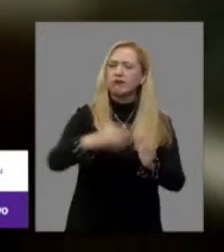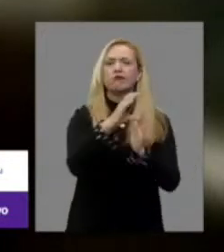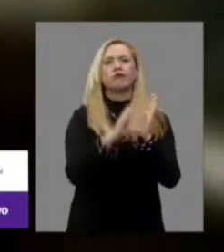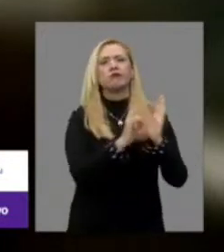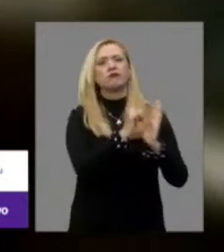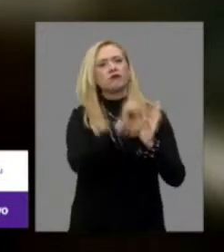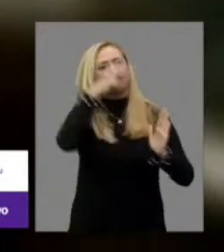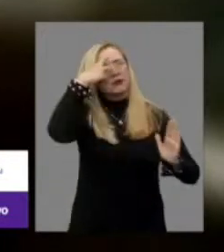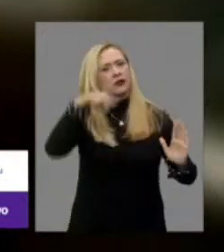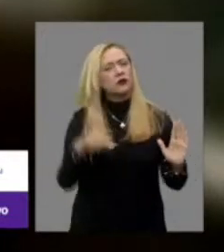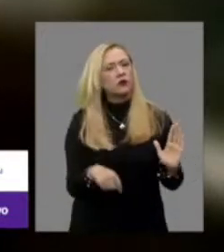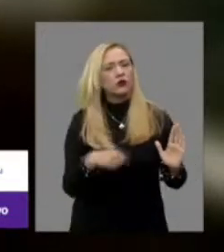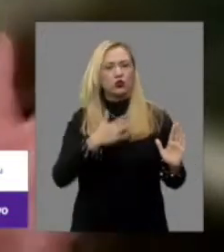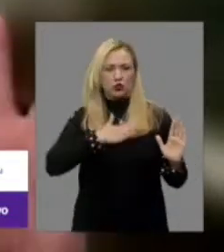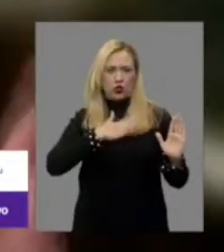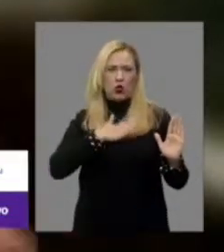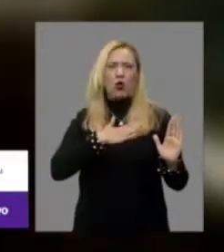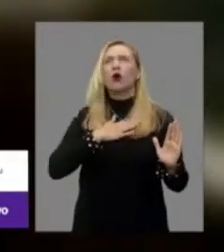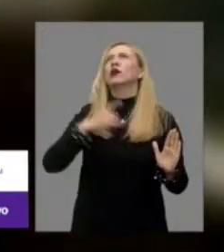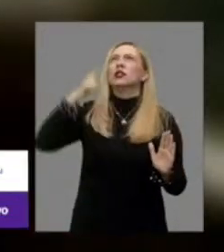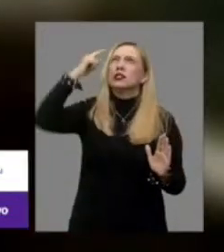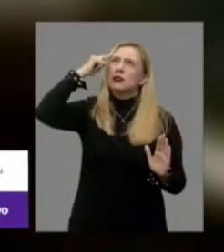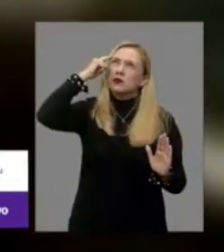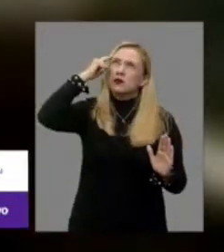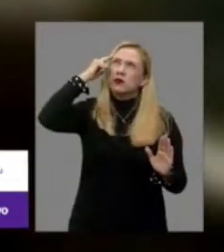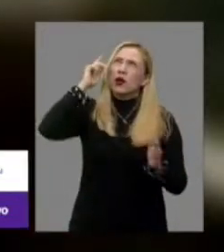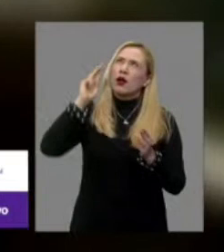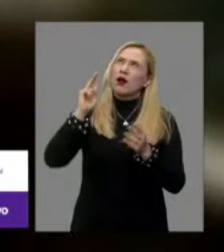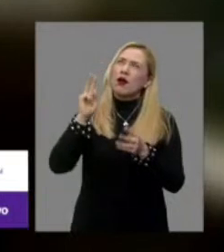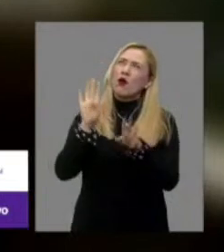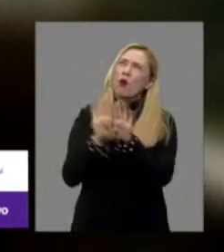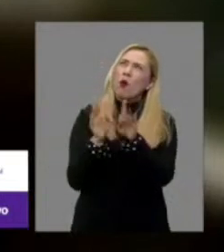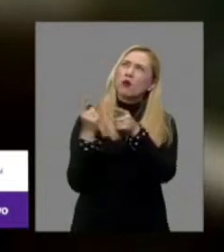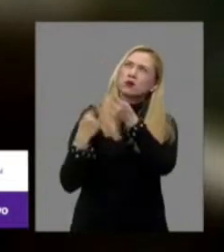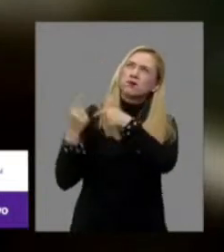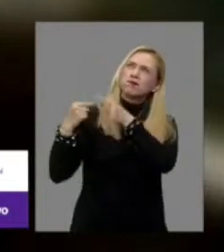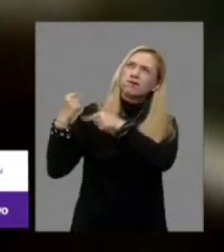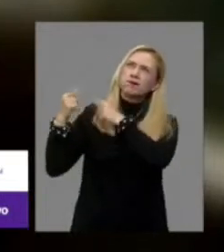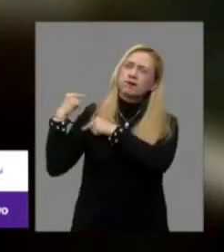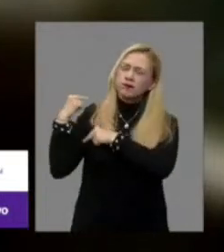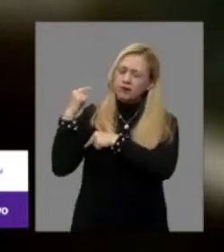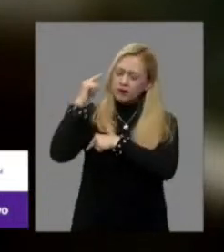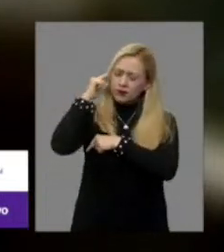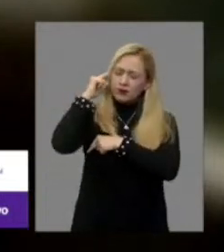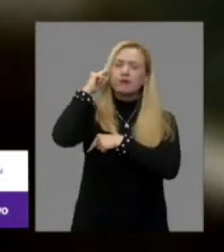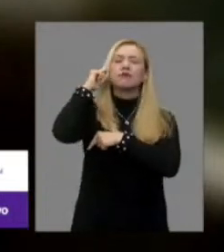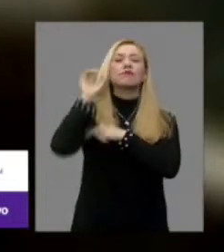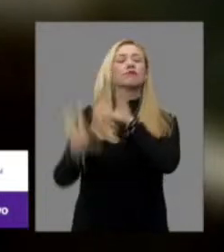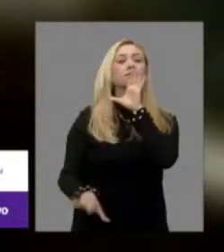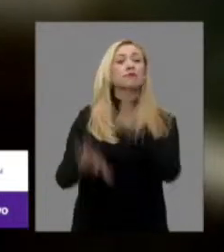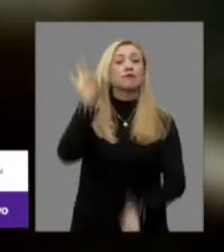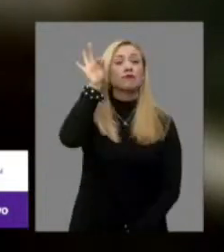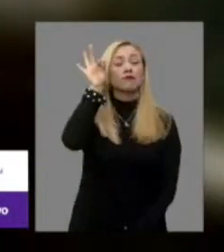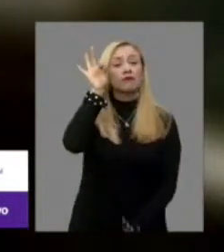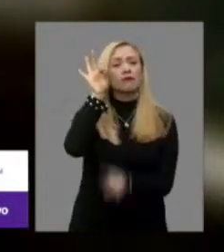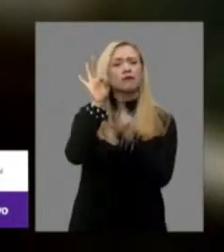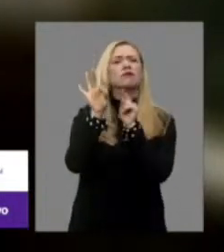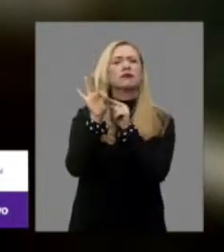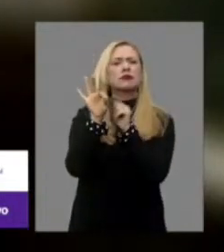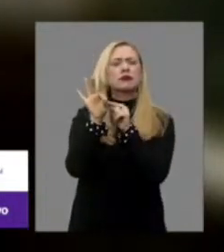Yo, haciendo un repaso muy rápido, encontraría en primer término los